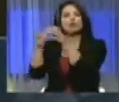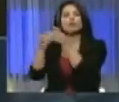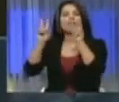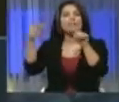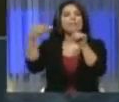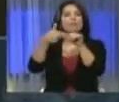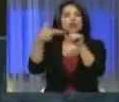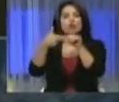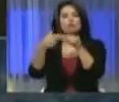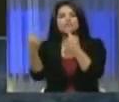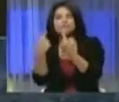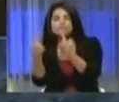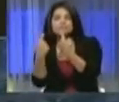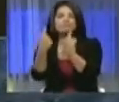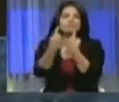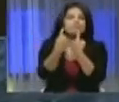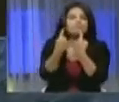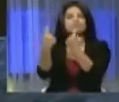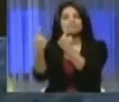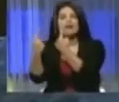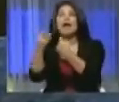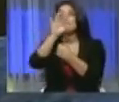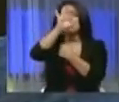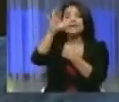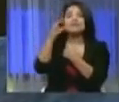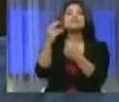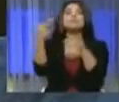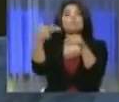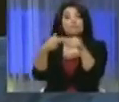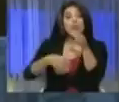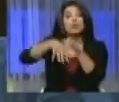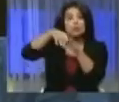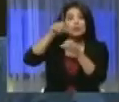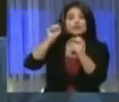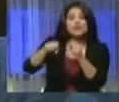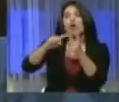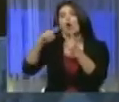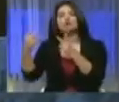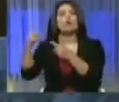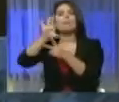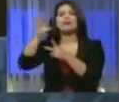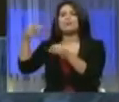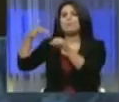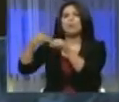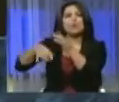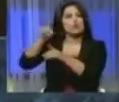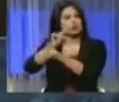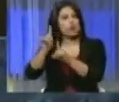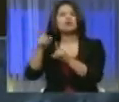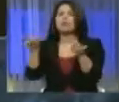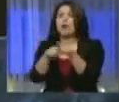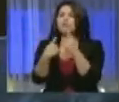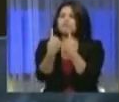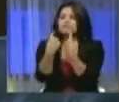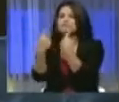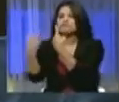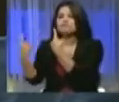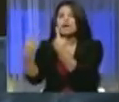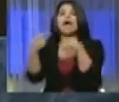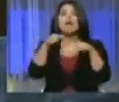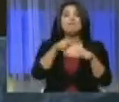OPEP y países productores no OPEP. Han estado en la República Islámica de Irán, están hoy en Arabia